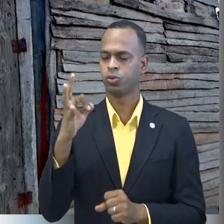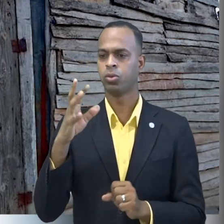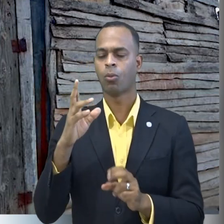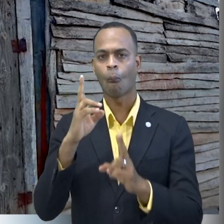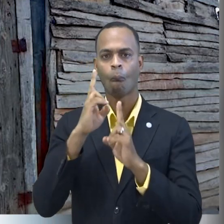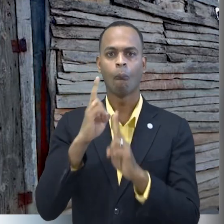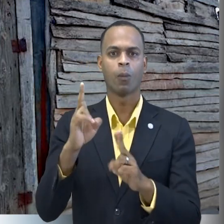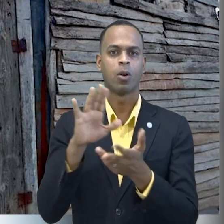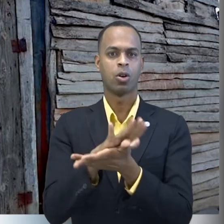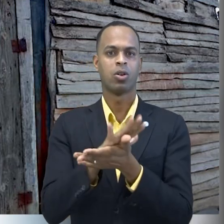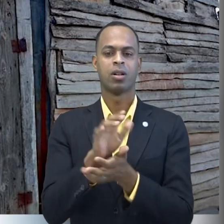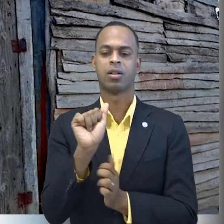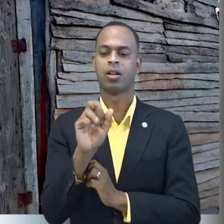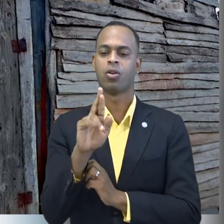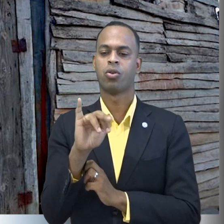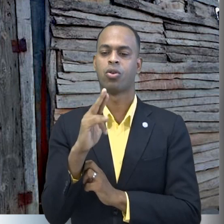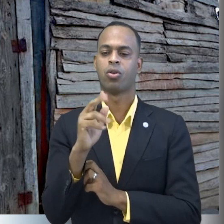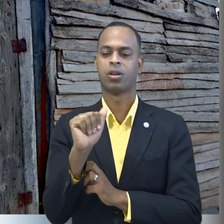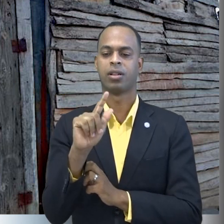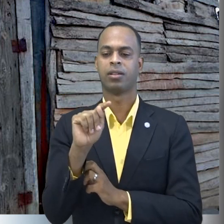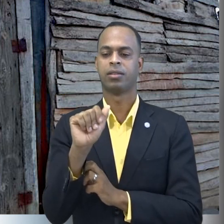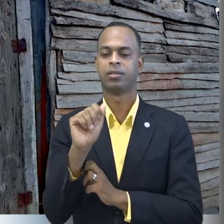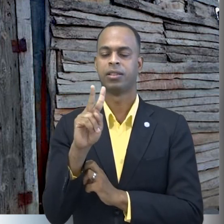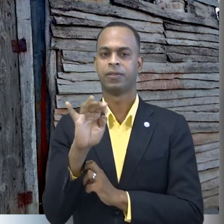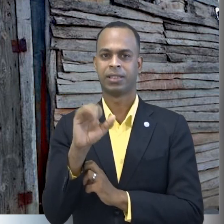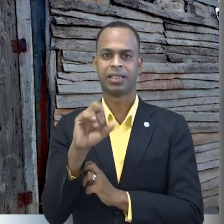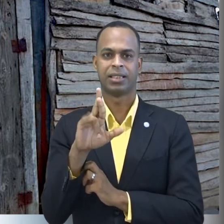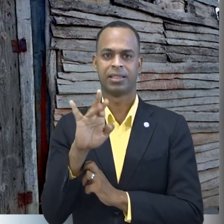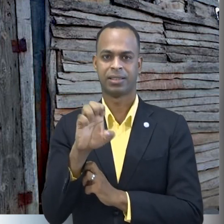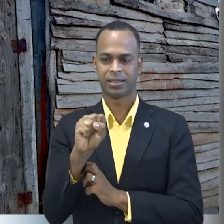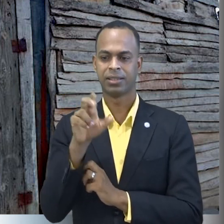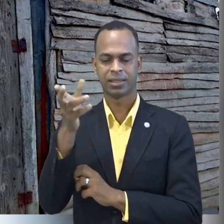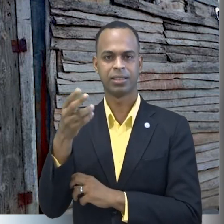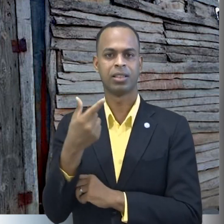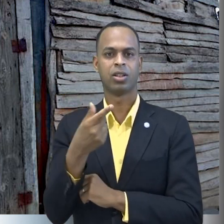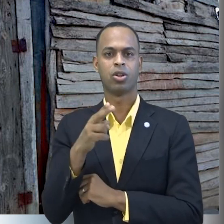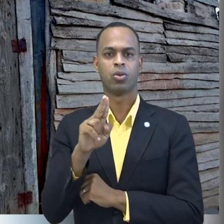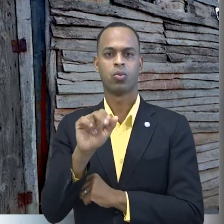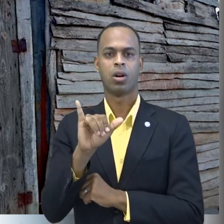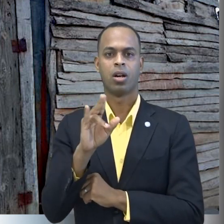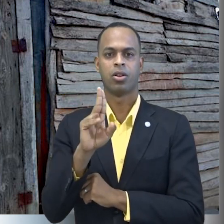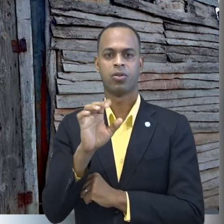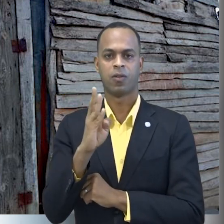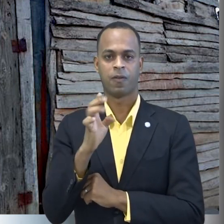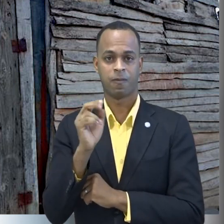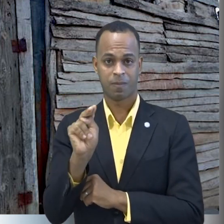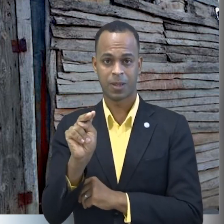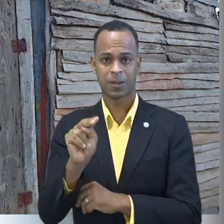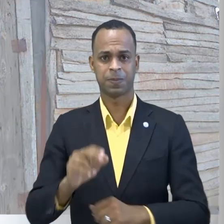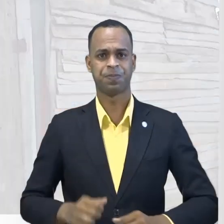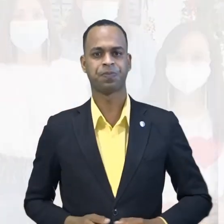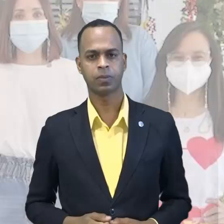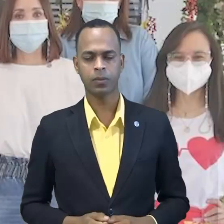fue reconocida como estudiante meritoria en la Escuela Aurora Tavares Beliar en Guayubín.